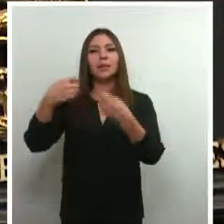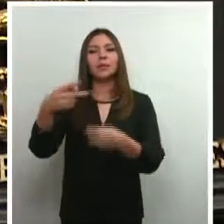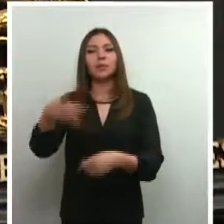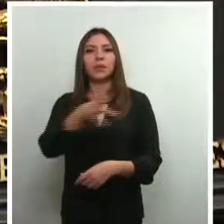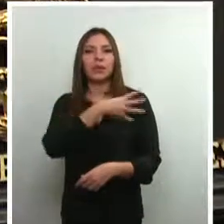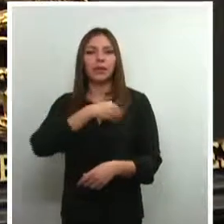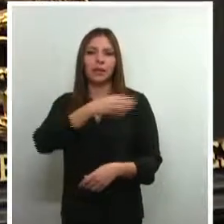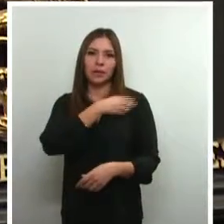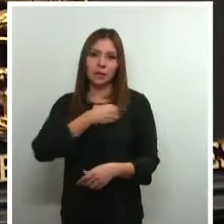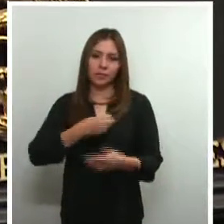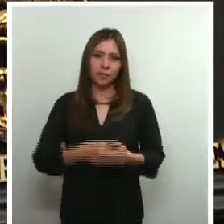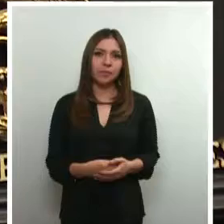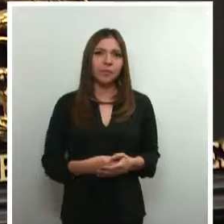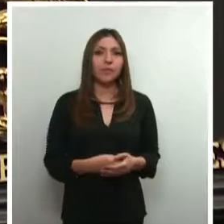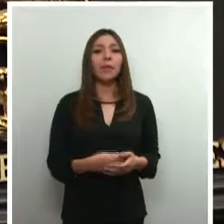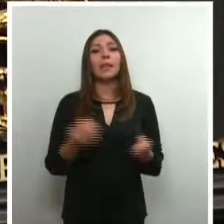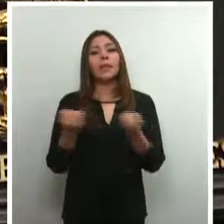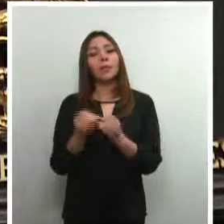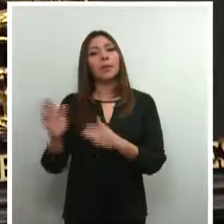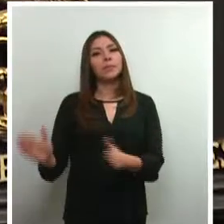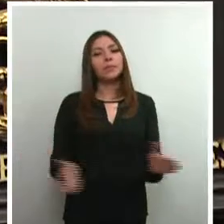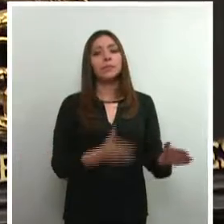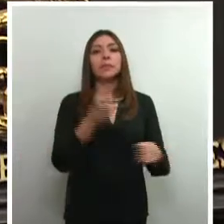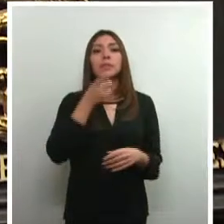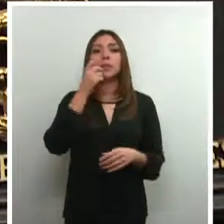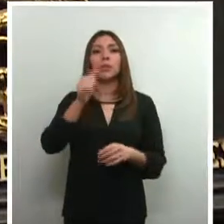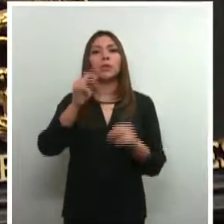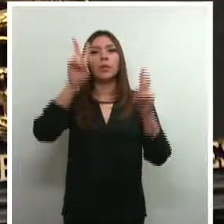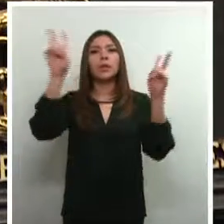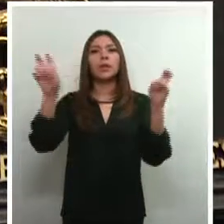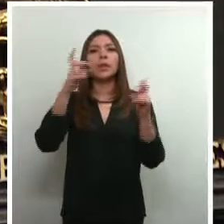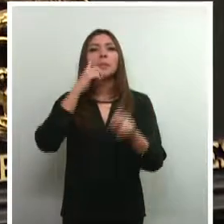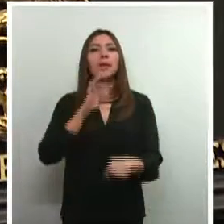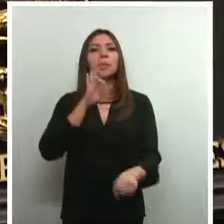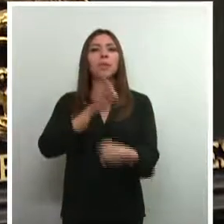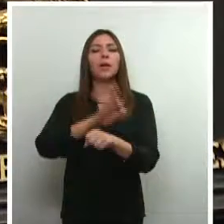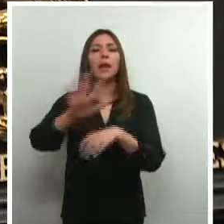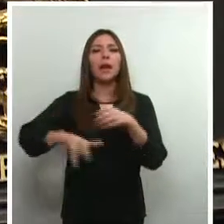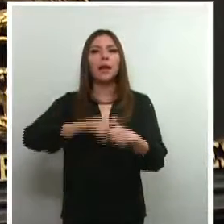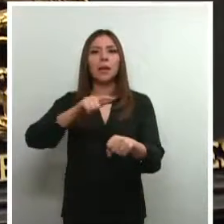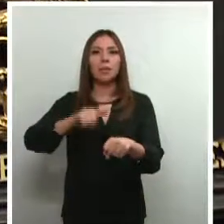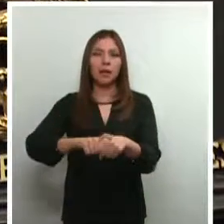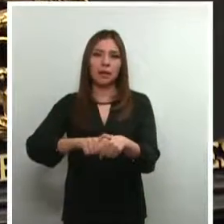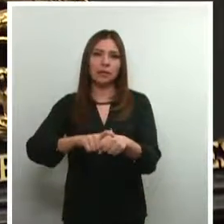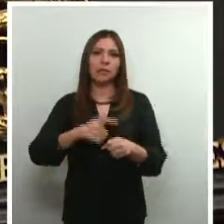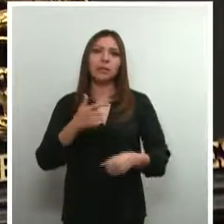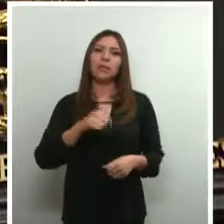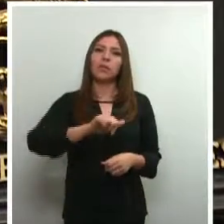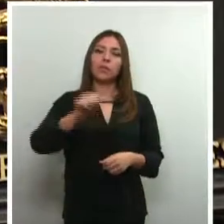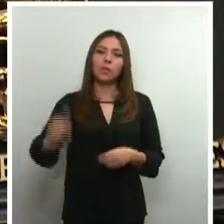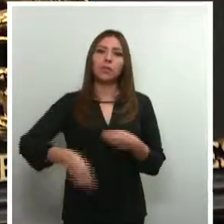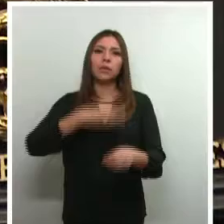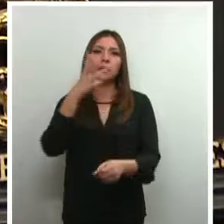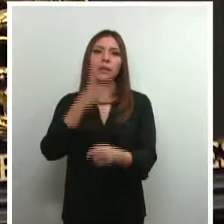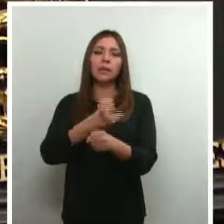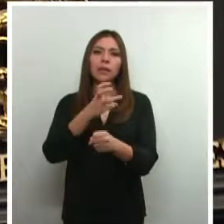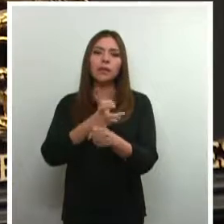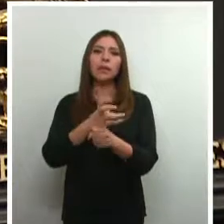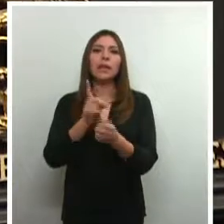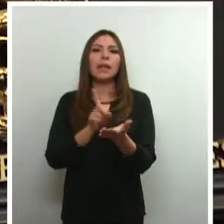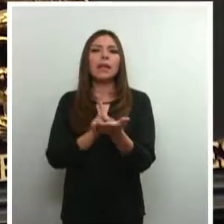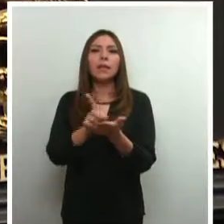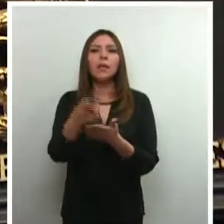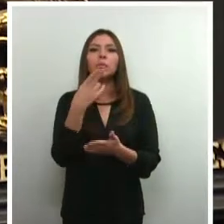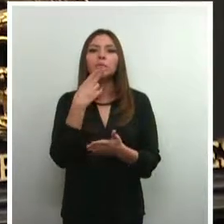resaltar otro aspecto que es el tema de protección de los animales. O un tercer aspecto, el derecho al uso de la vía